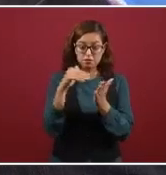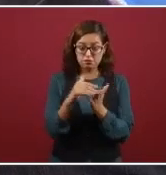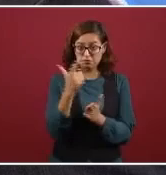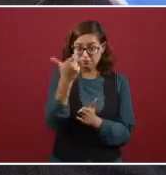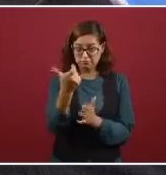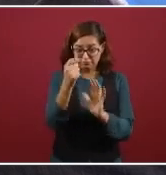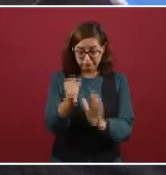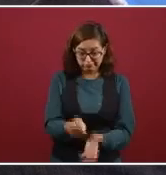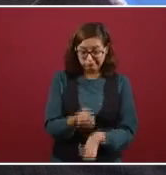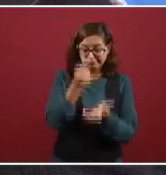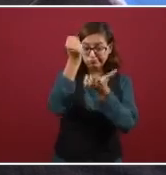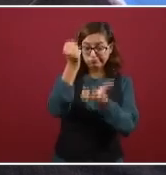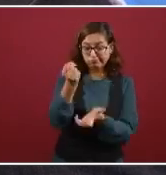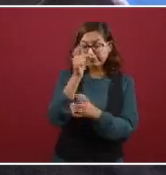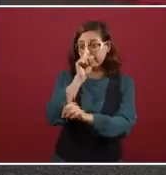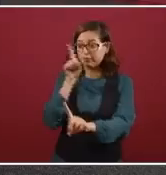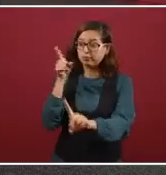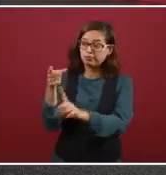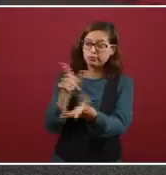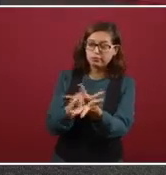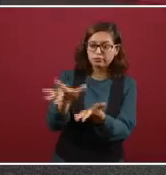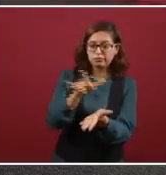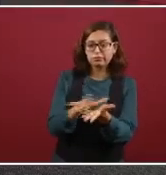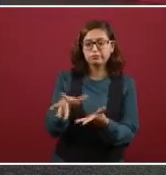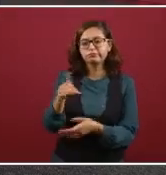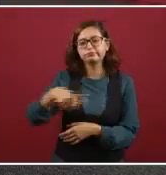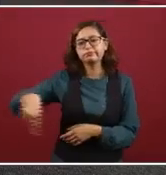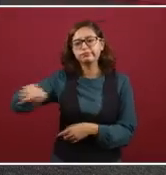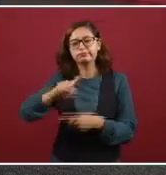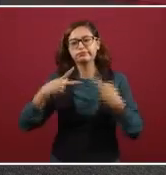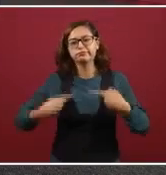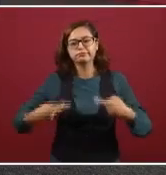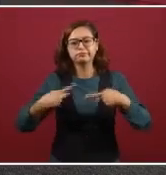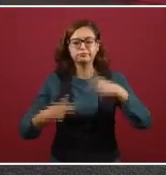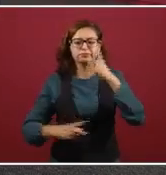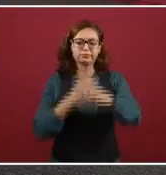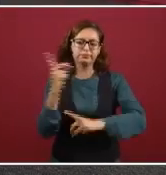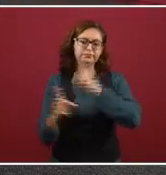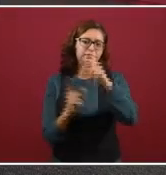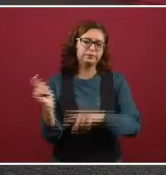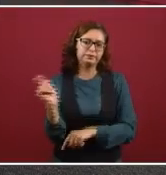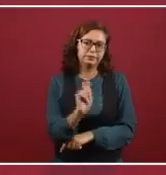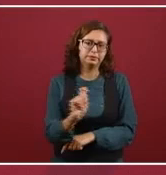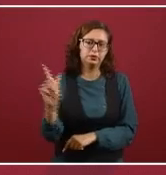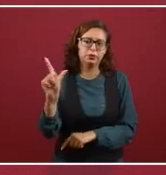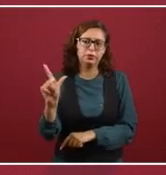apoyar a los deportistas que nos están representando